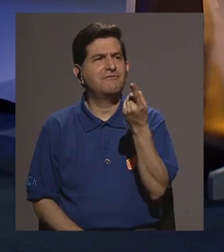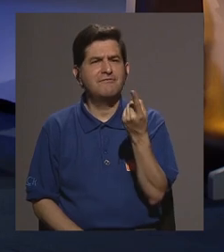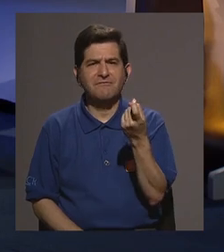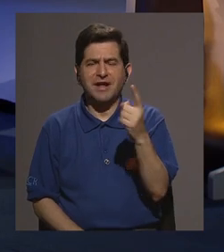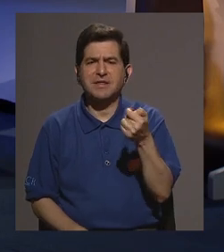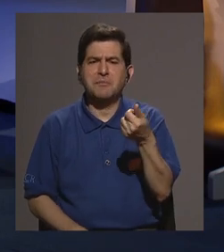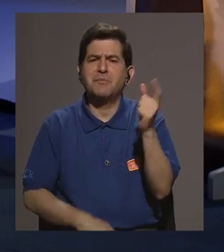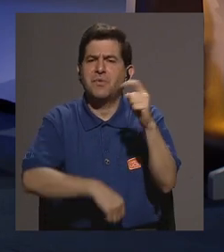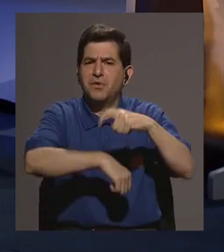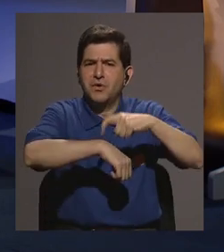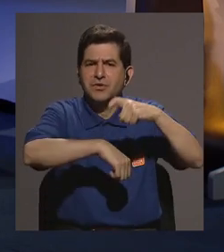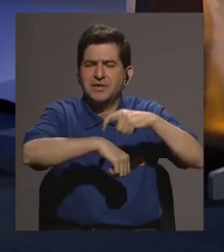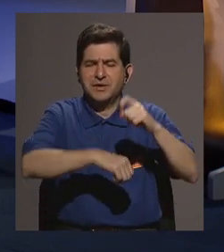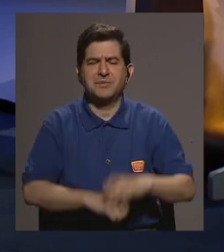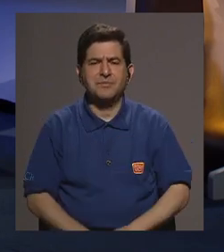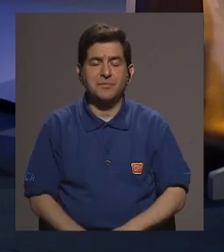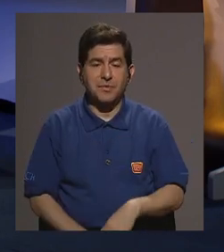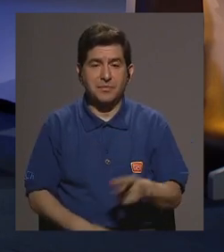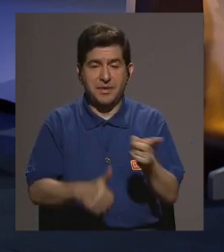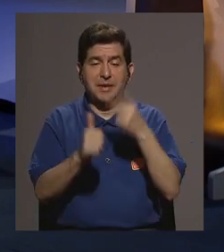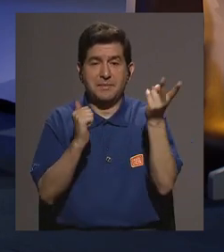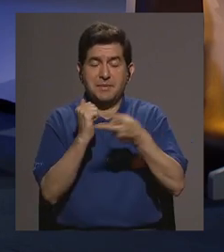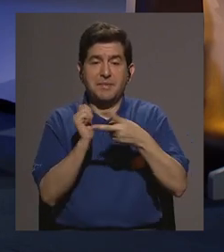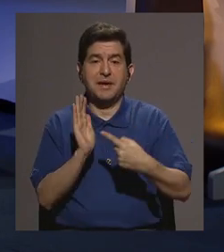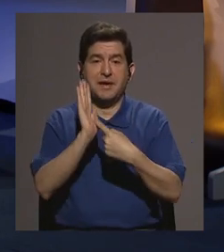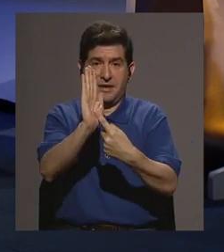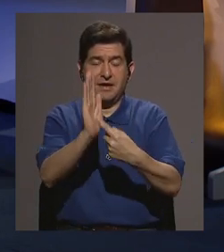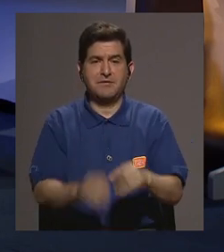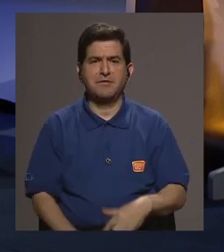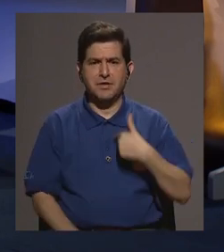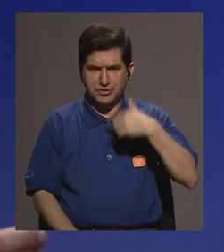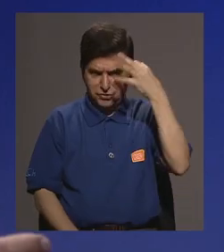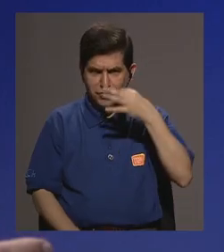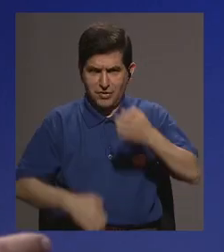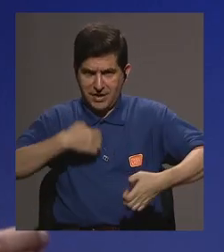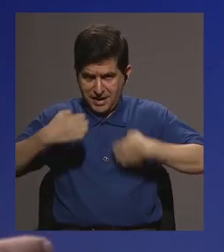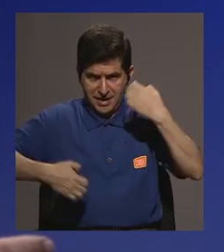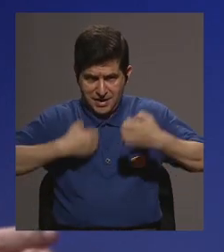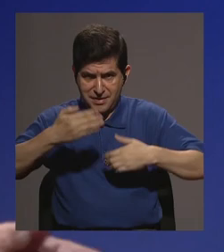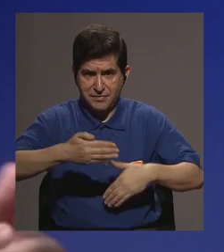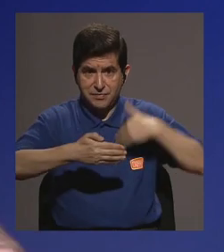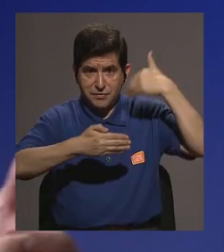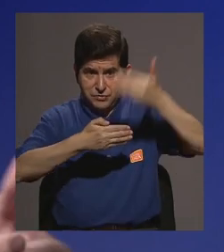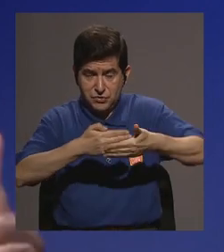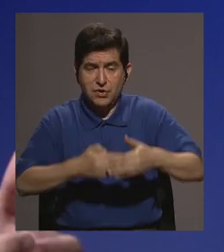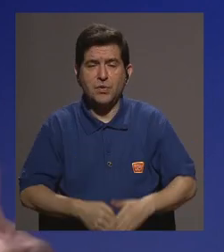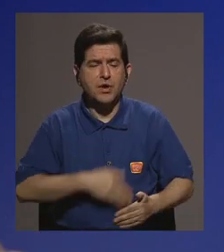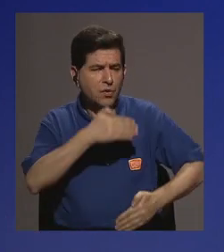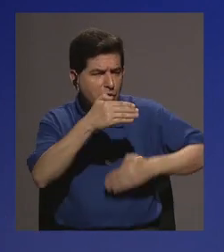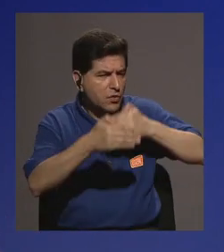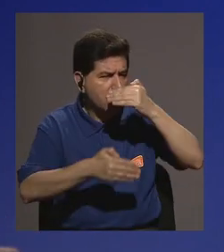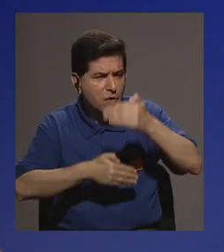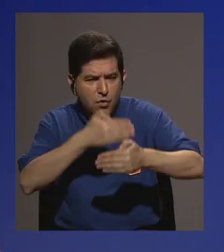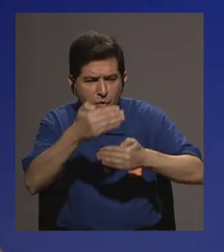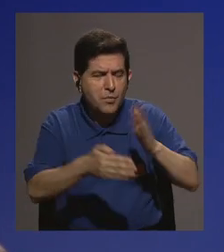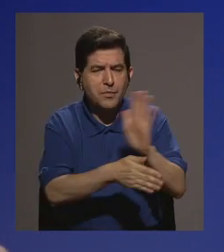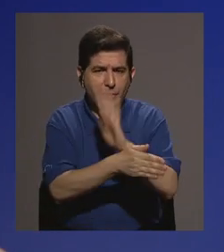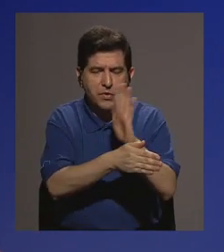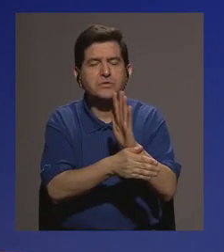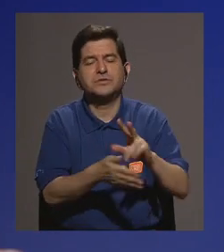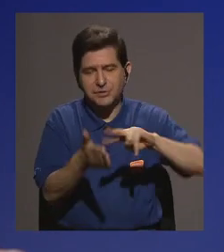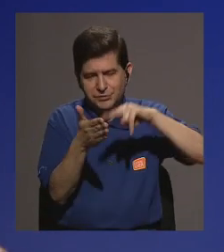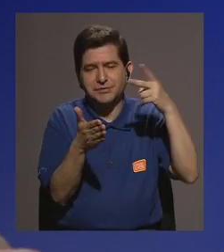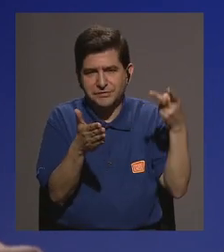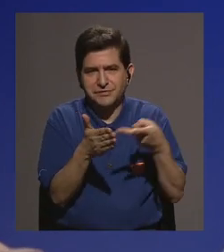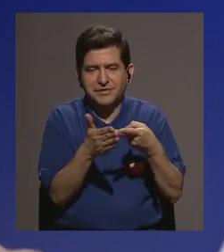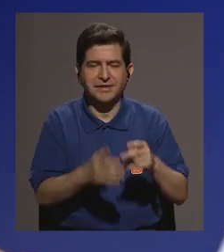bueno faltan pocos días para para el estreno supongo que hay mucha emoción después de un largo proceso como son todas las